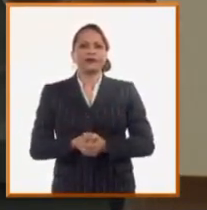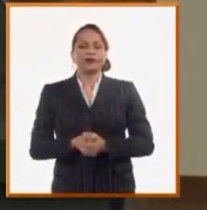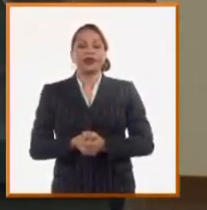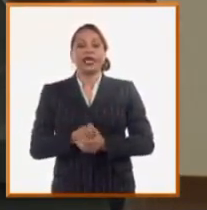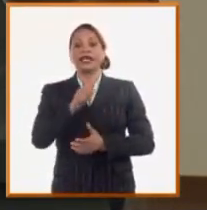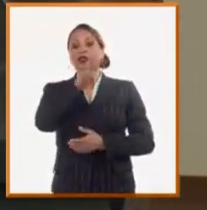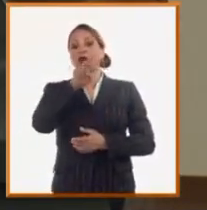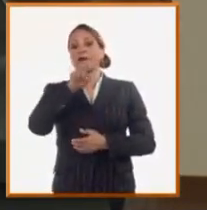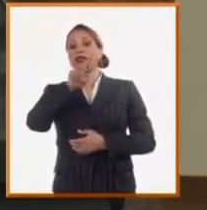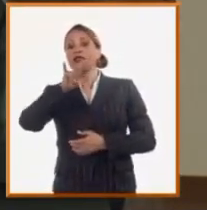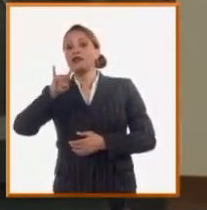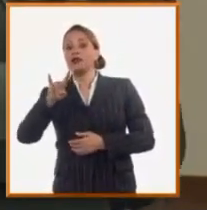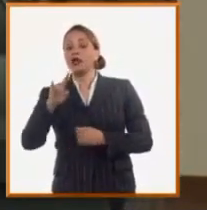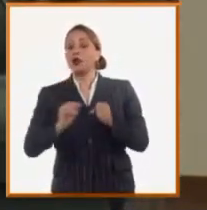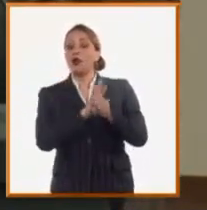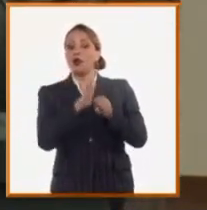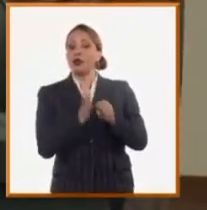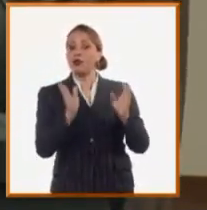el 2019 no había COVID.